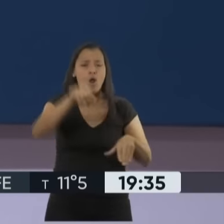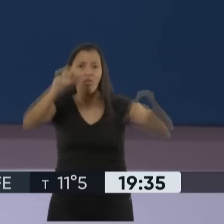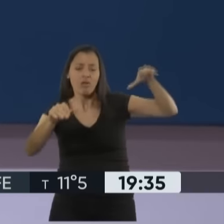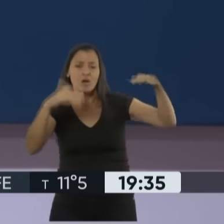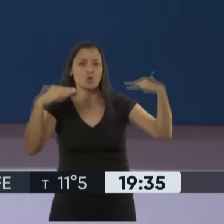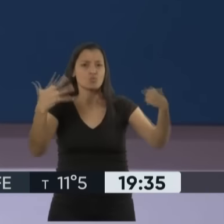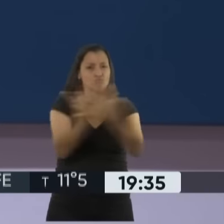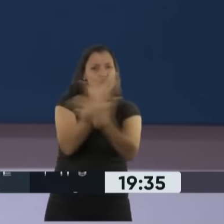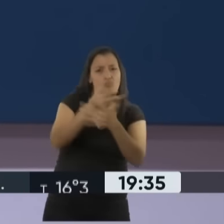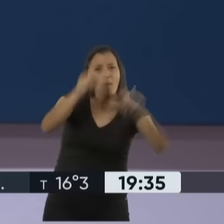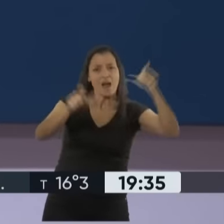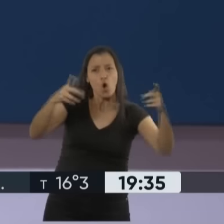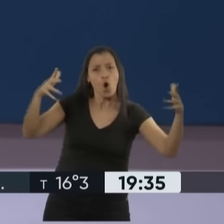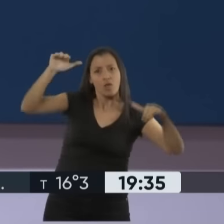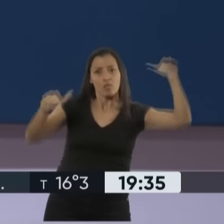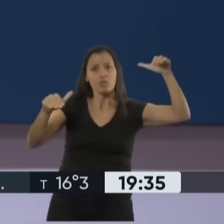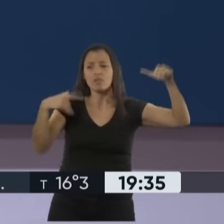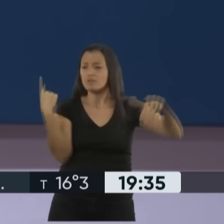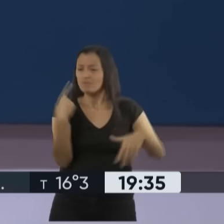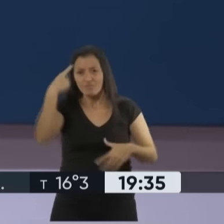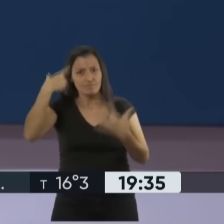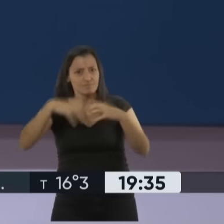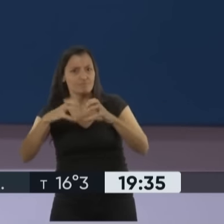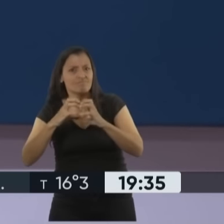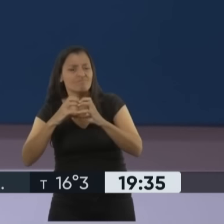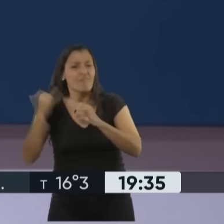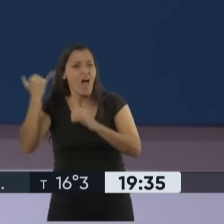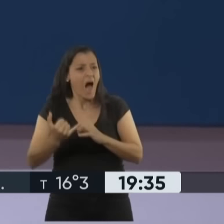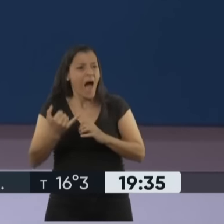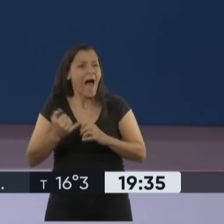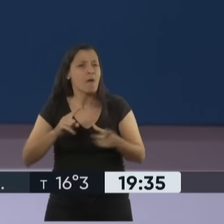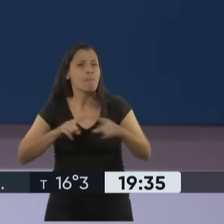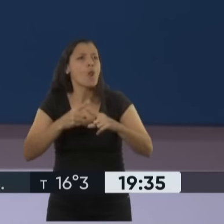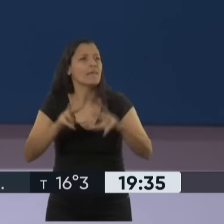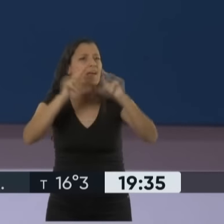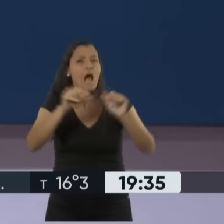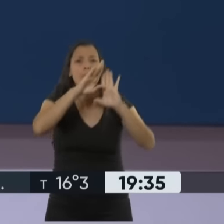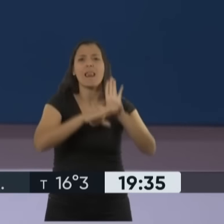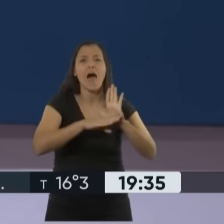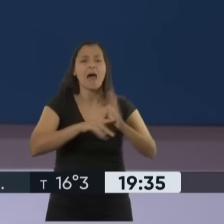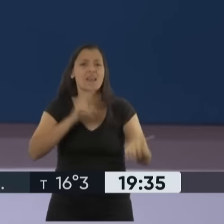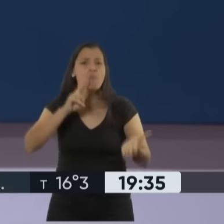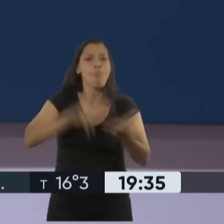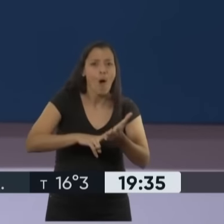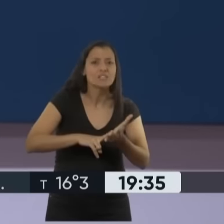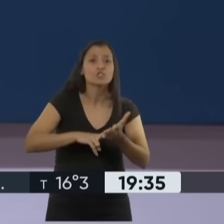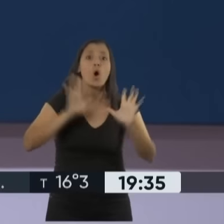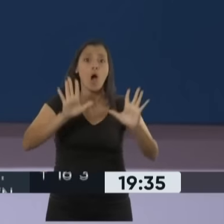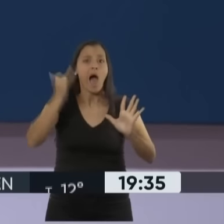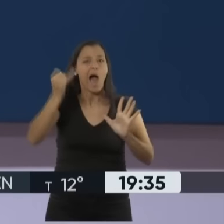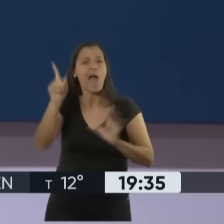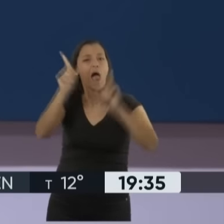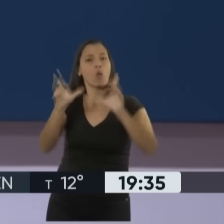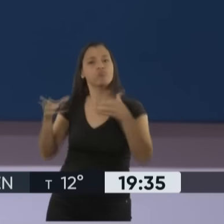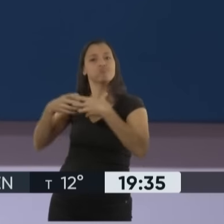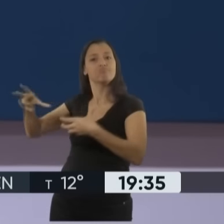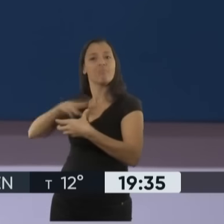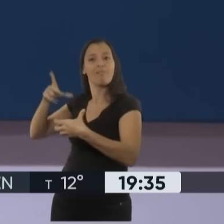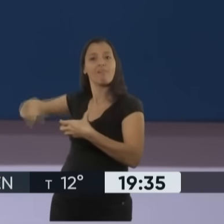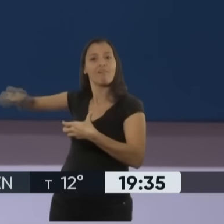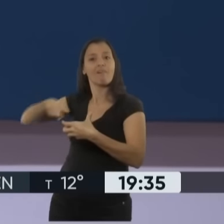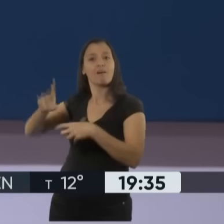debemos plantear la necesidad de políticas impositivas progresivas aún cuando las élites domésticas nos